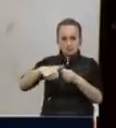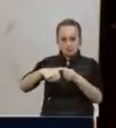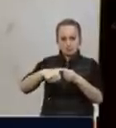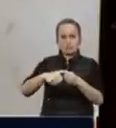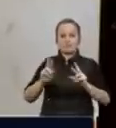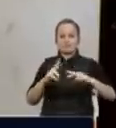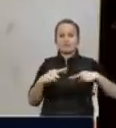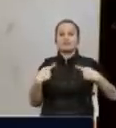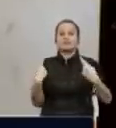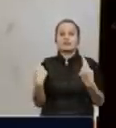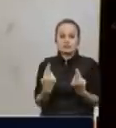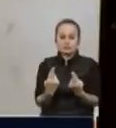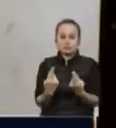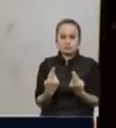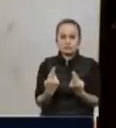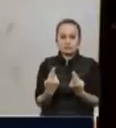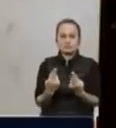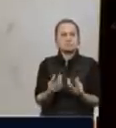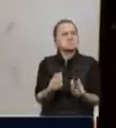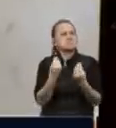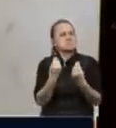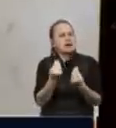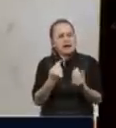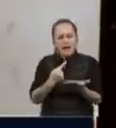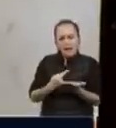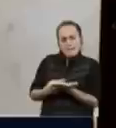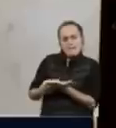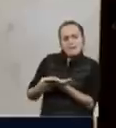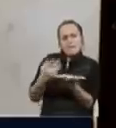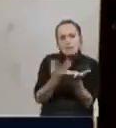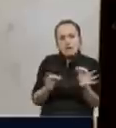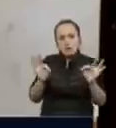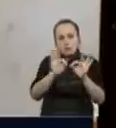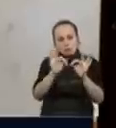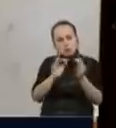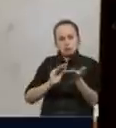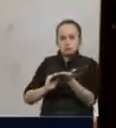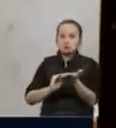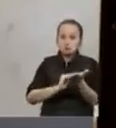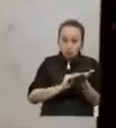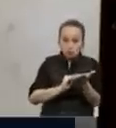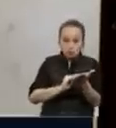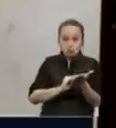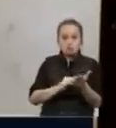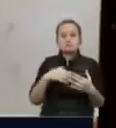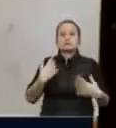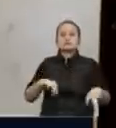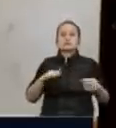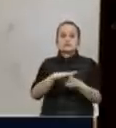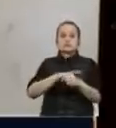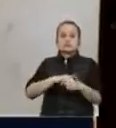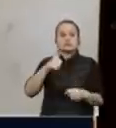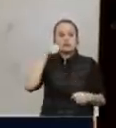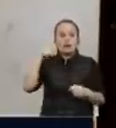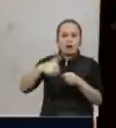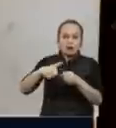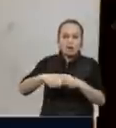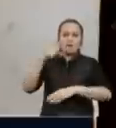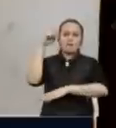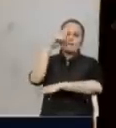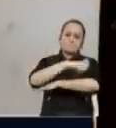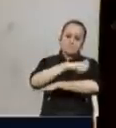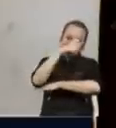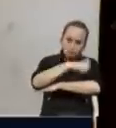la reunión para avanzar en esa dirección. Sabemos lo grave que hay en Arauca, en